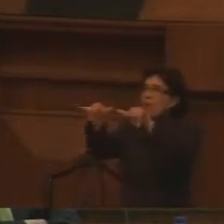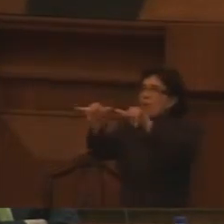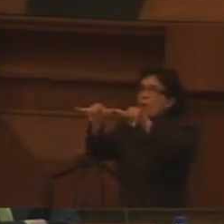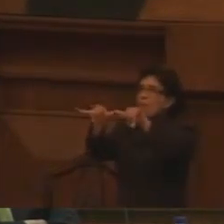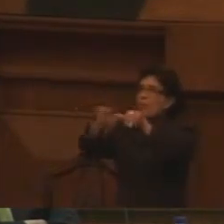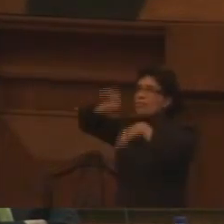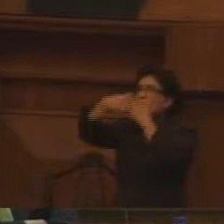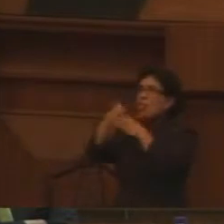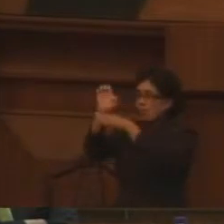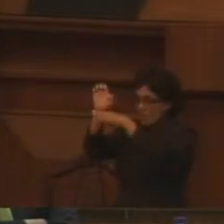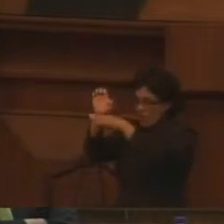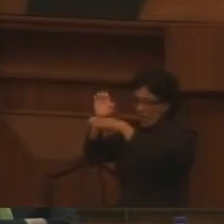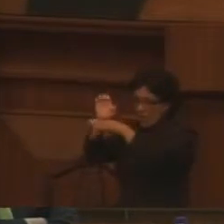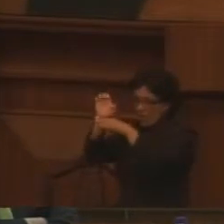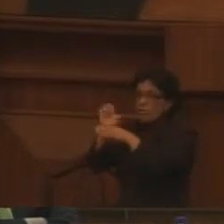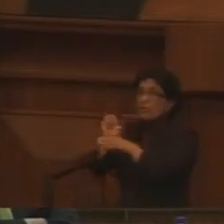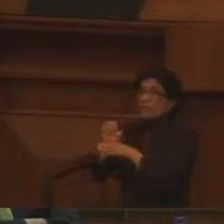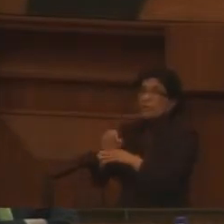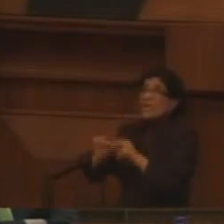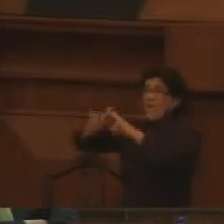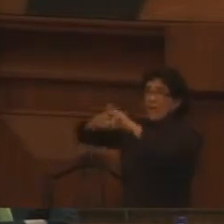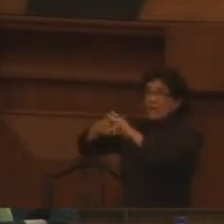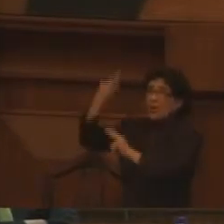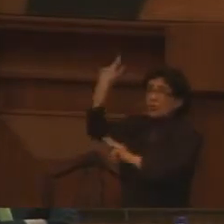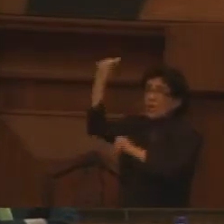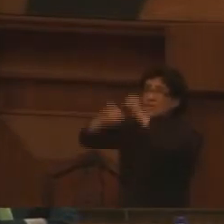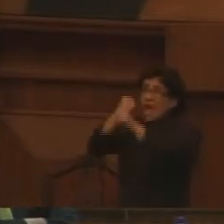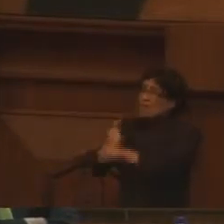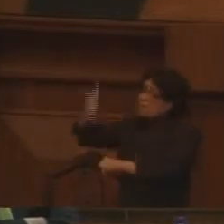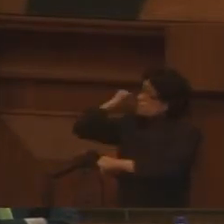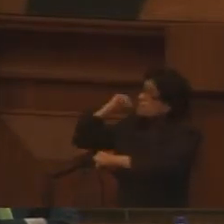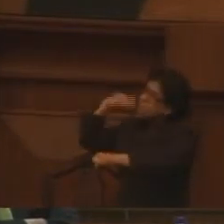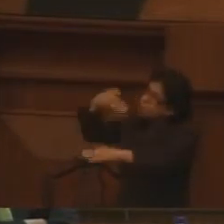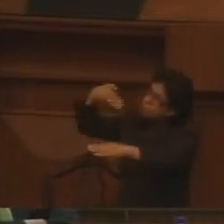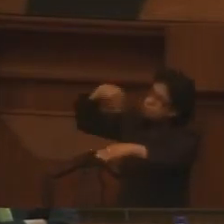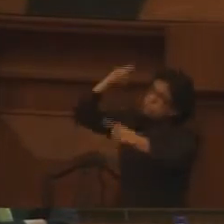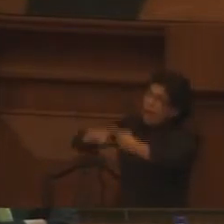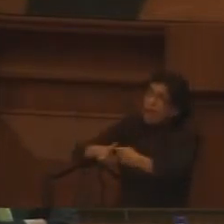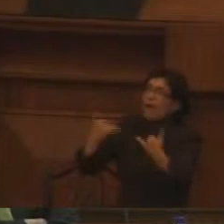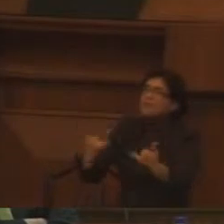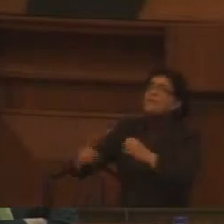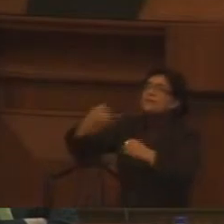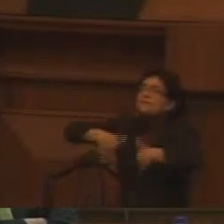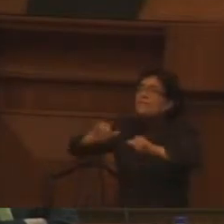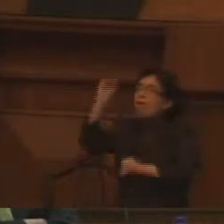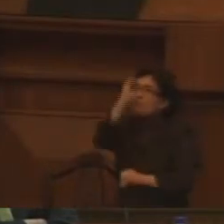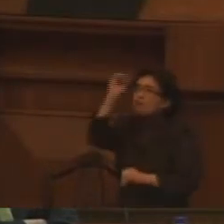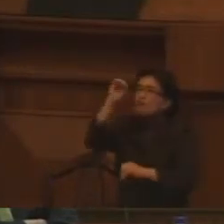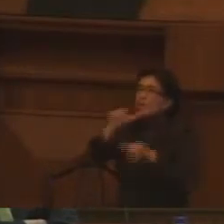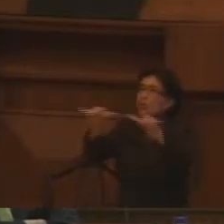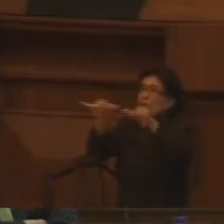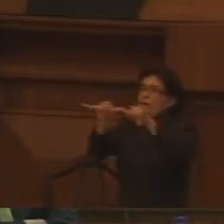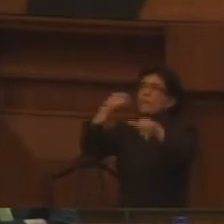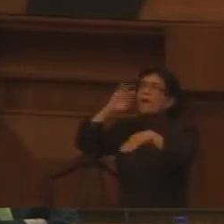productiva, soberana y equitativa. Soñamos en un país en donde no exista distorsión de